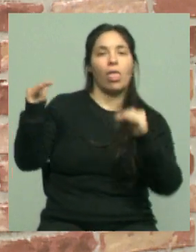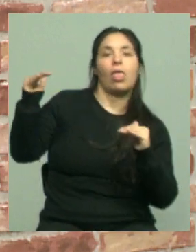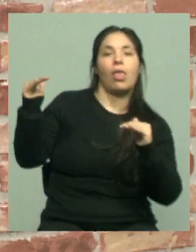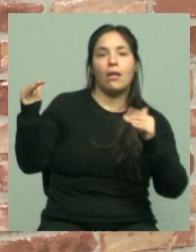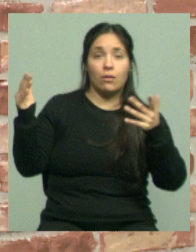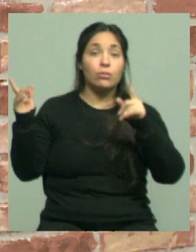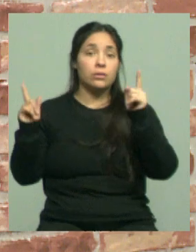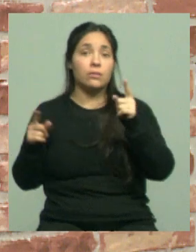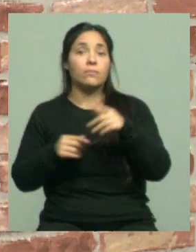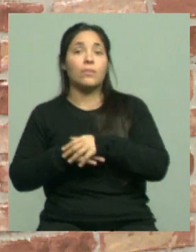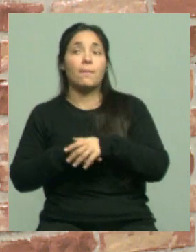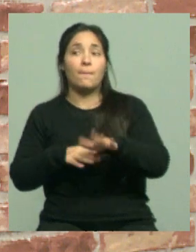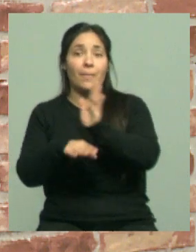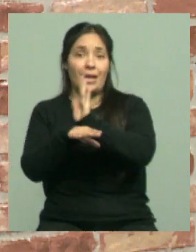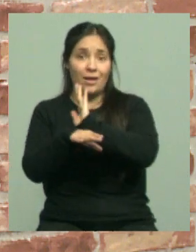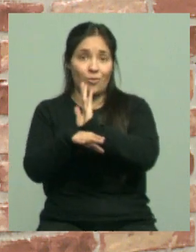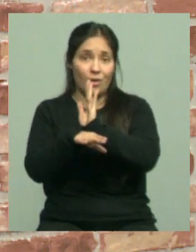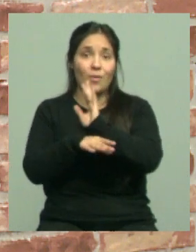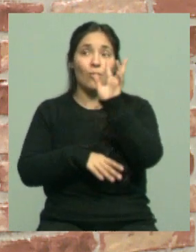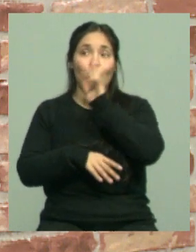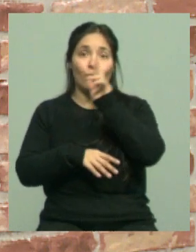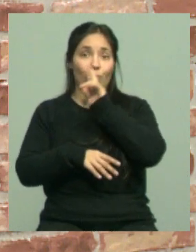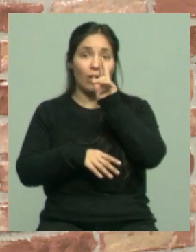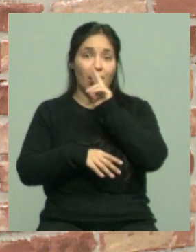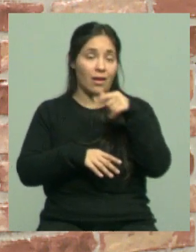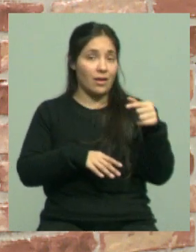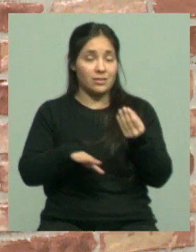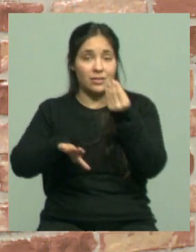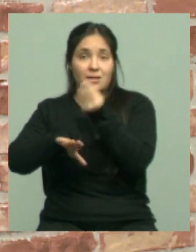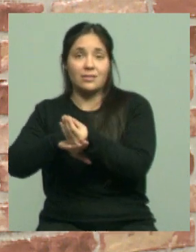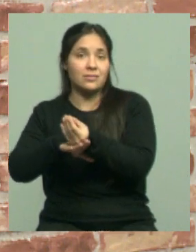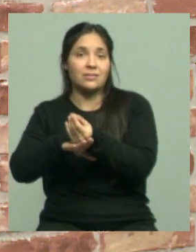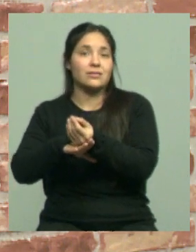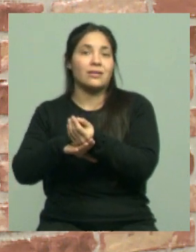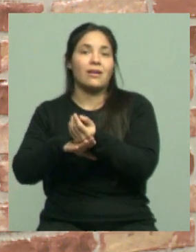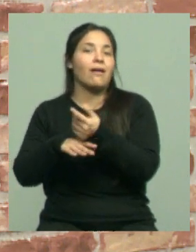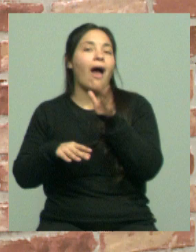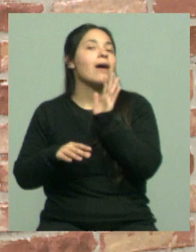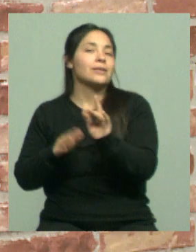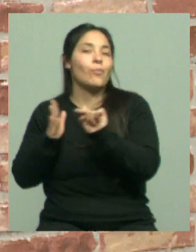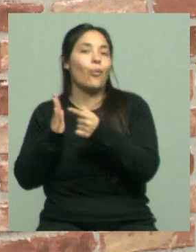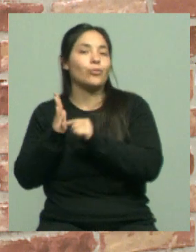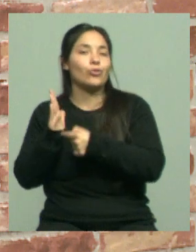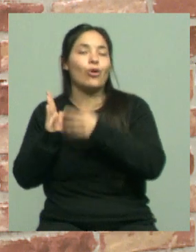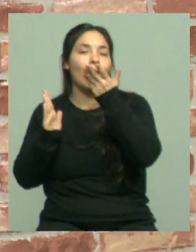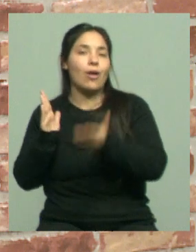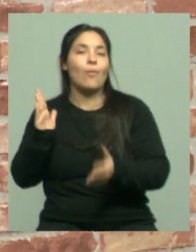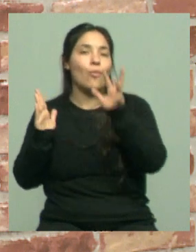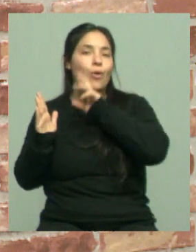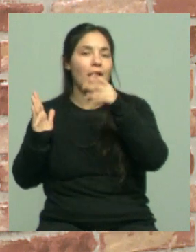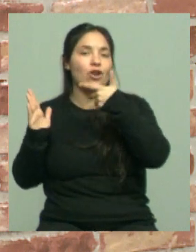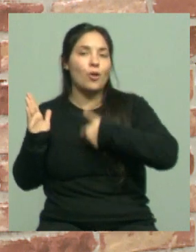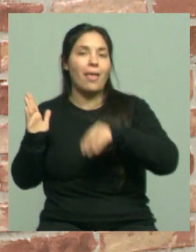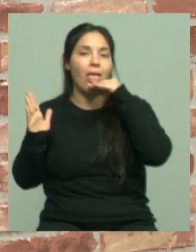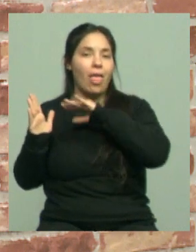que pertenecieron a ese tipo de películas que fueron el estereotipo, digamos, promedio, ¿no? También han sido relegadas. El lugar,